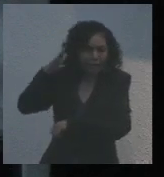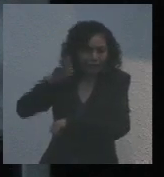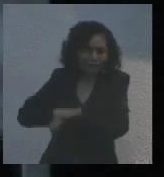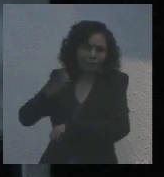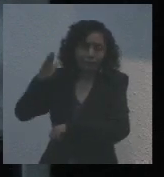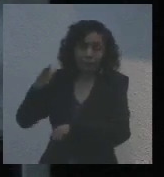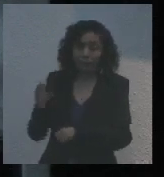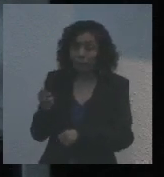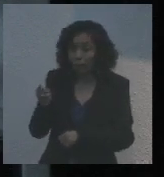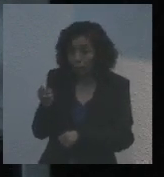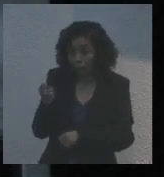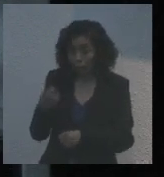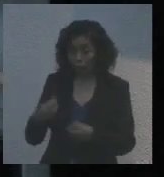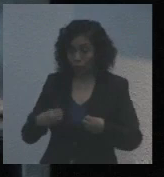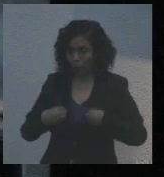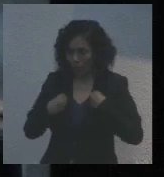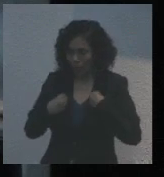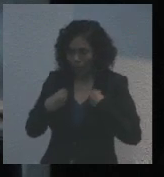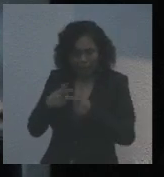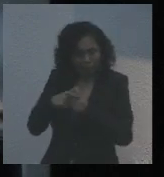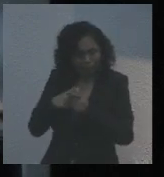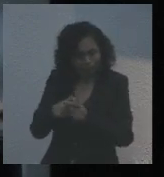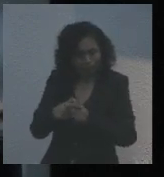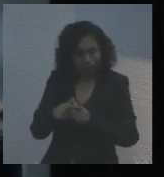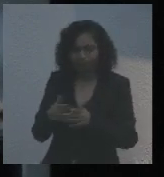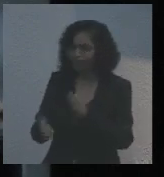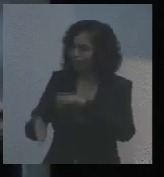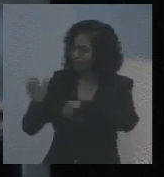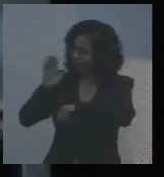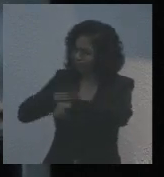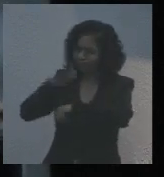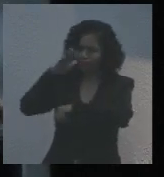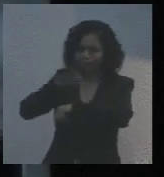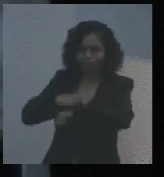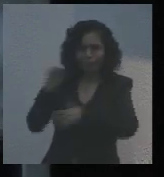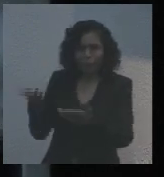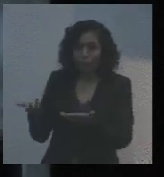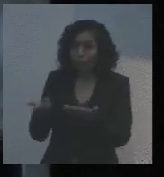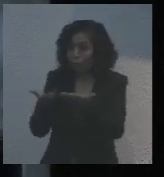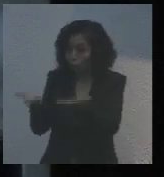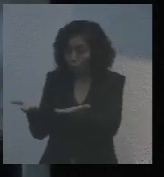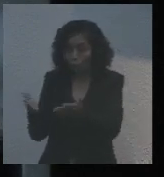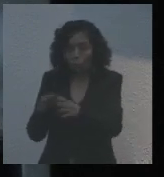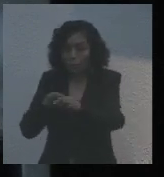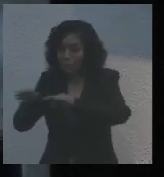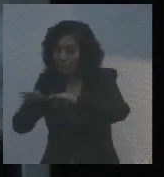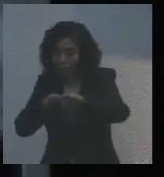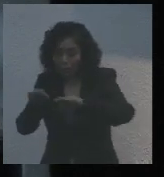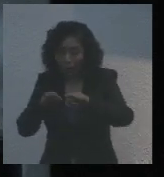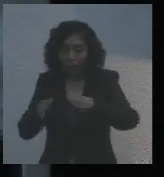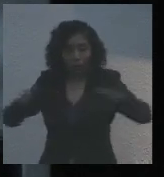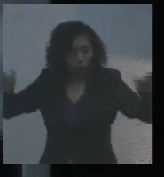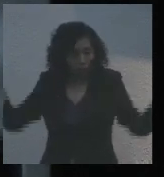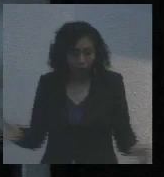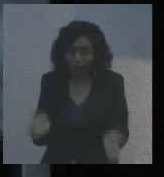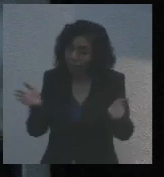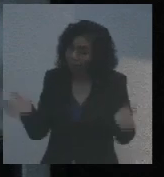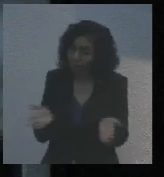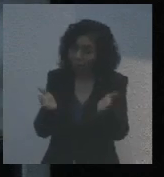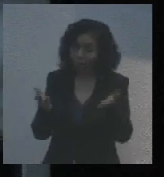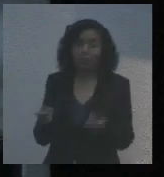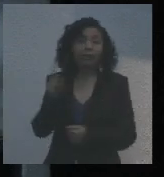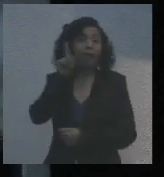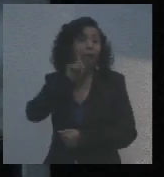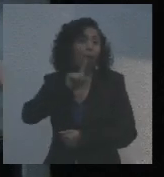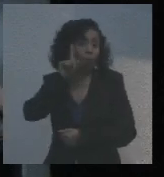estos que tu virtud siga permeando y sumando con tu extraordinaria labor a favor especialmente de